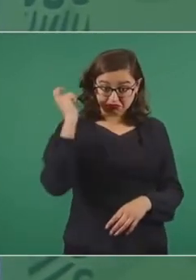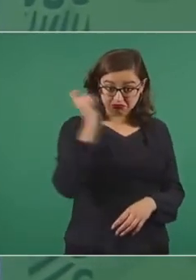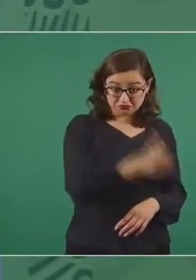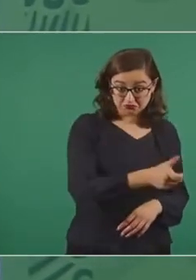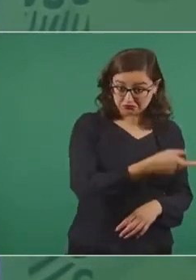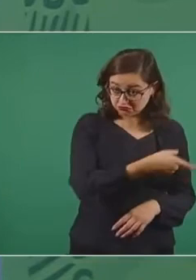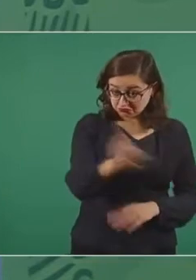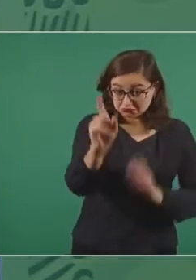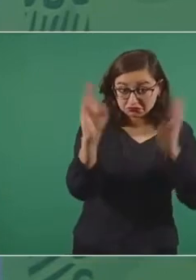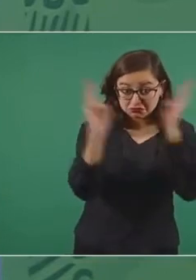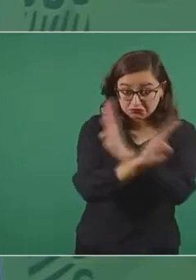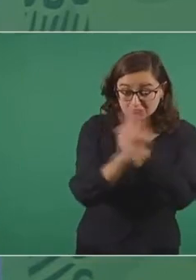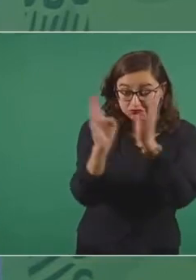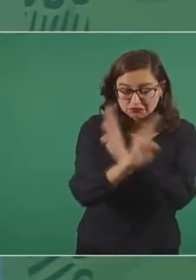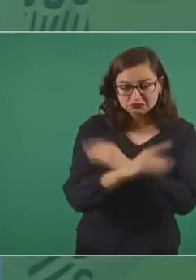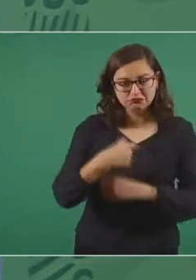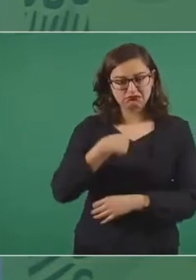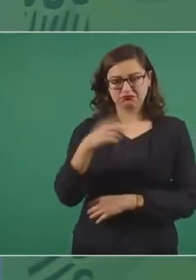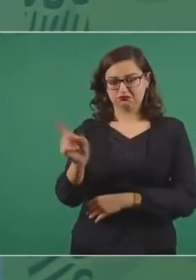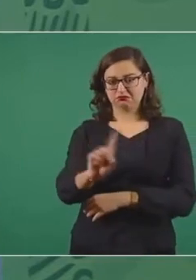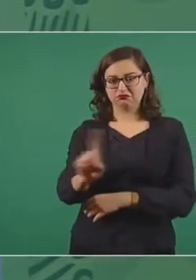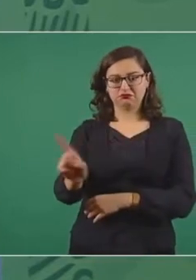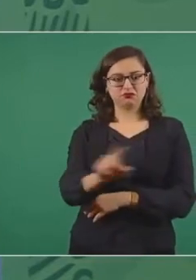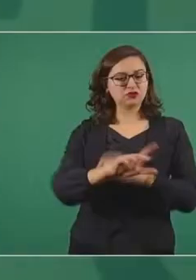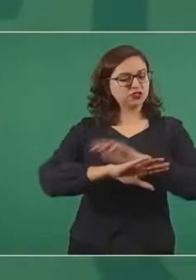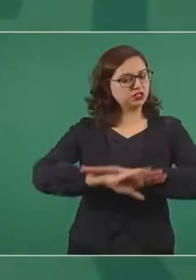no se espía a nadie.